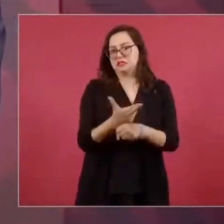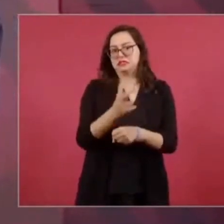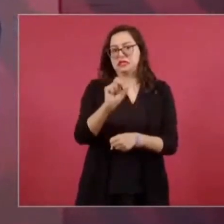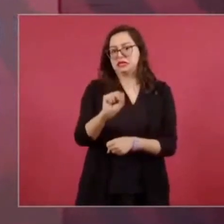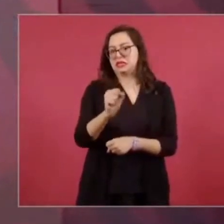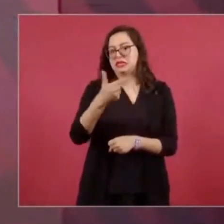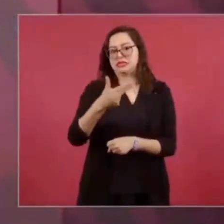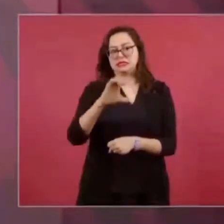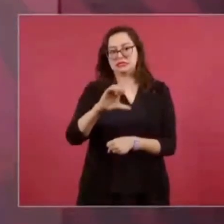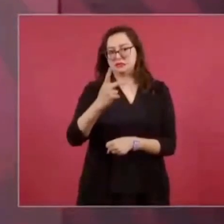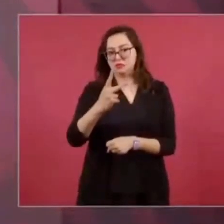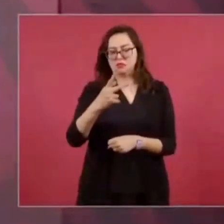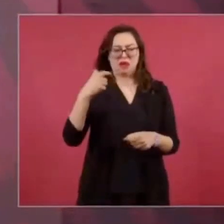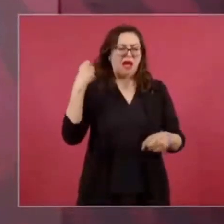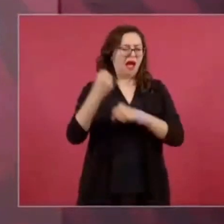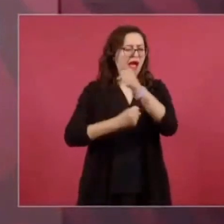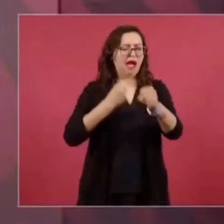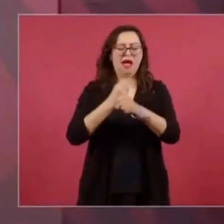muchos años,